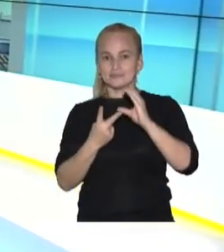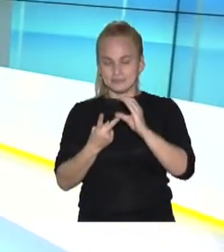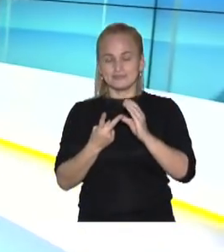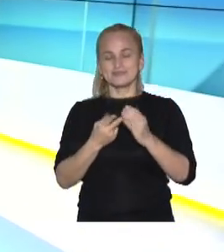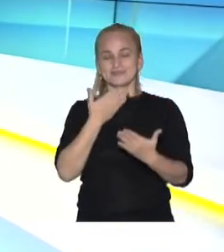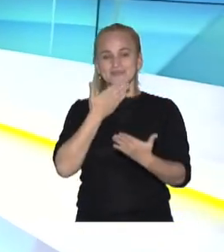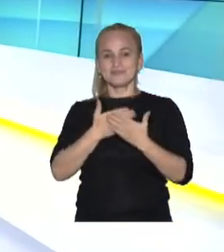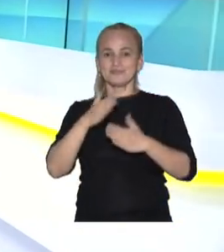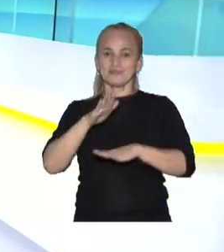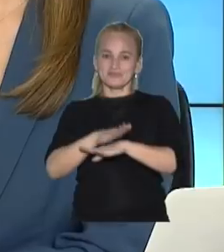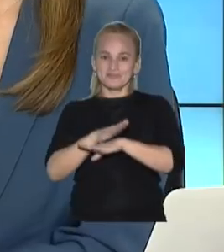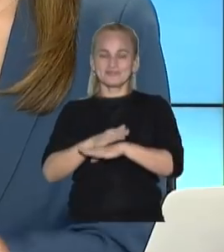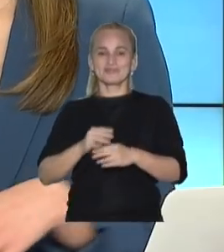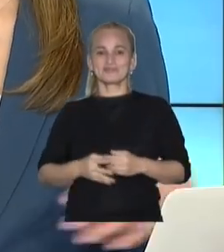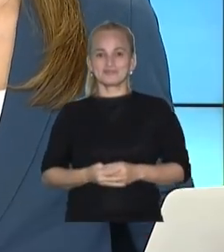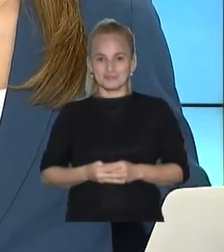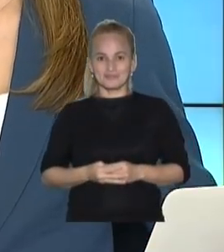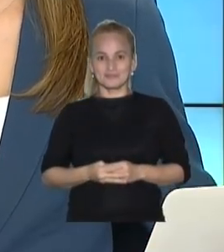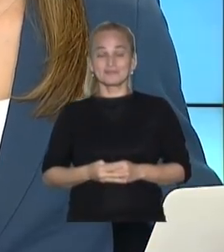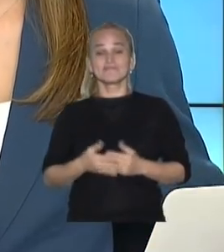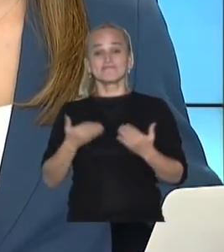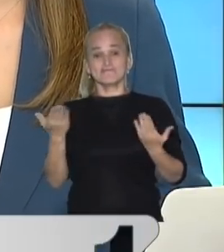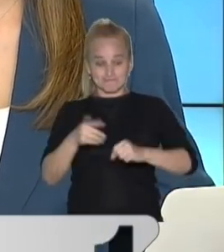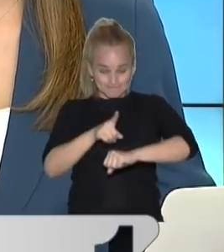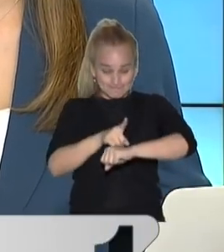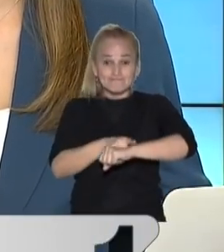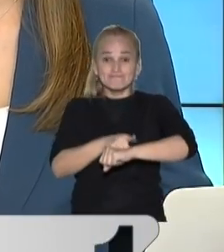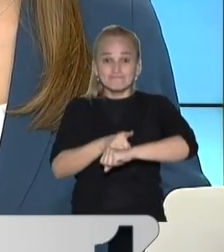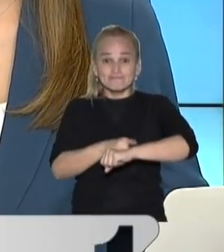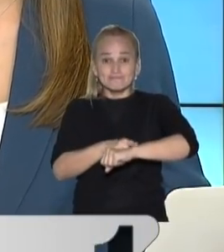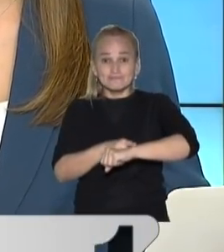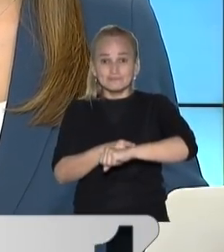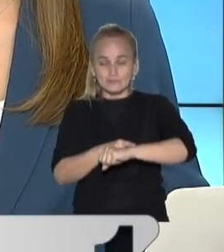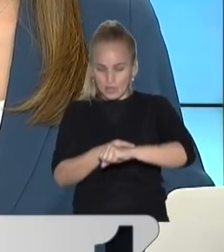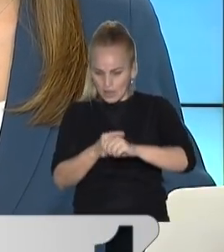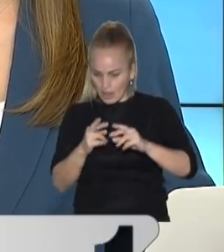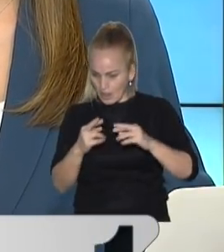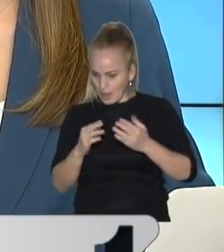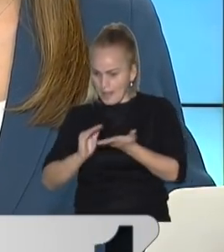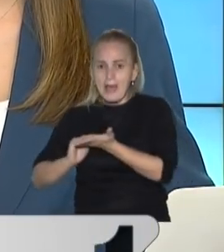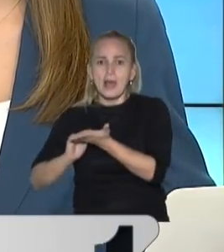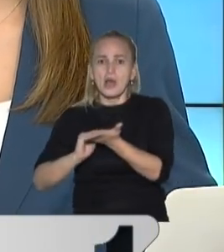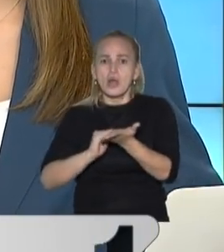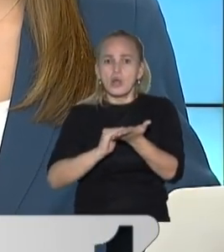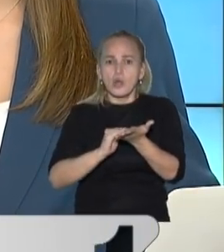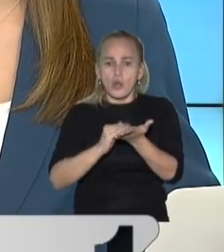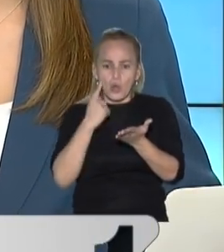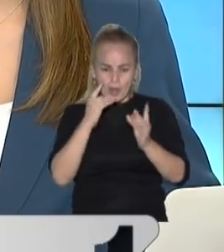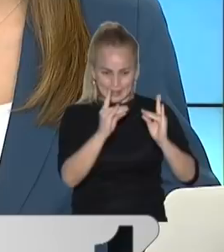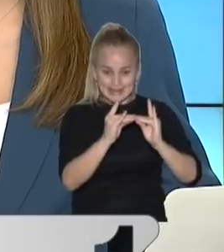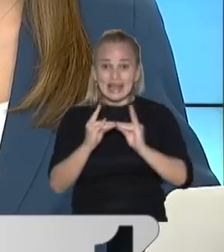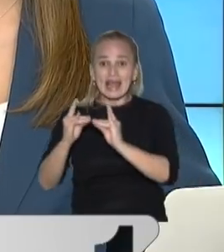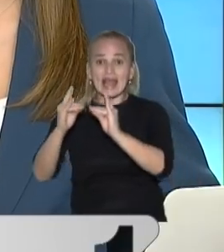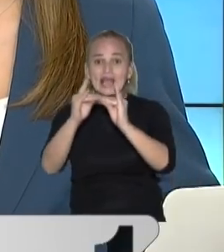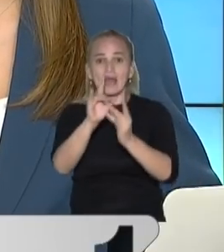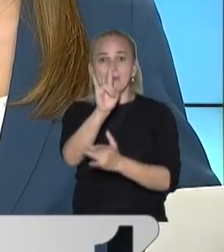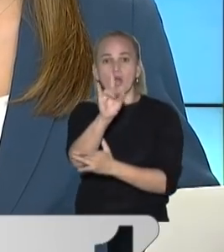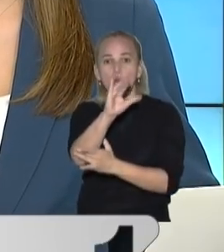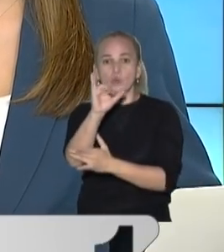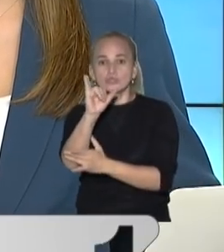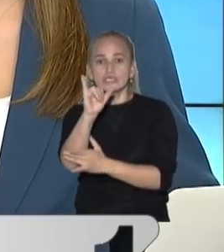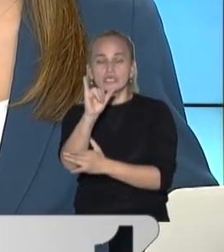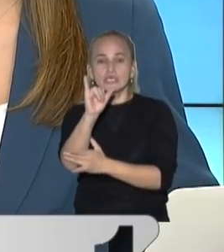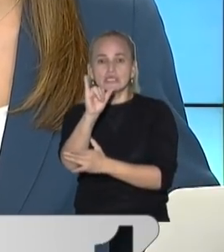CMI. Feliz tarde. Tatiana, muchas gracias. Y a esta hora se toman nuevas medidas para contrarrestar la alta ocupación de camas UCI, que